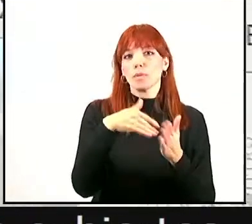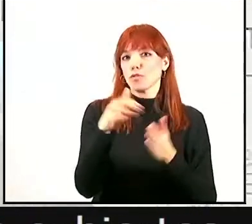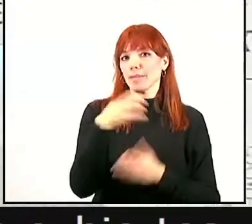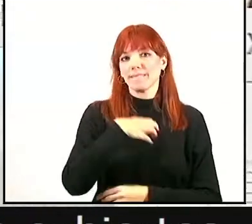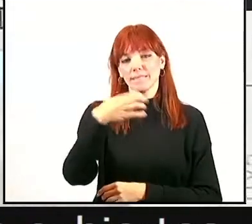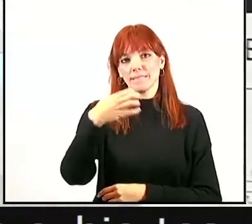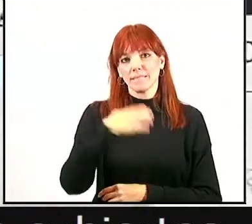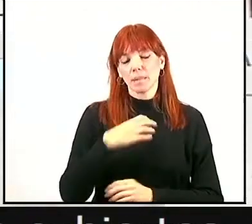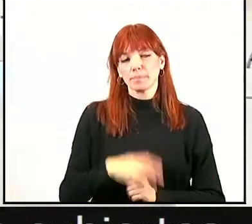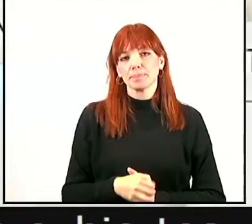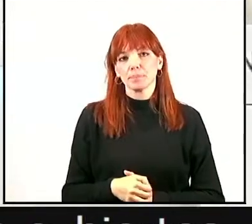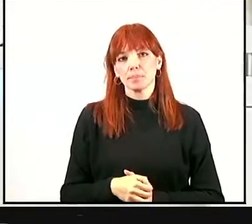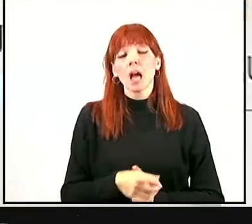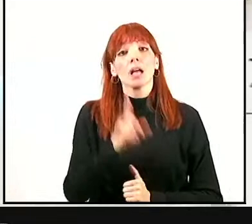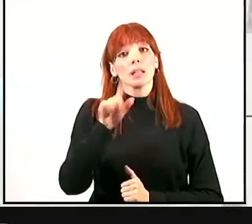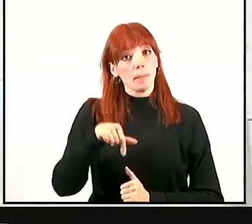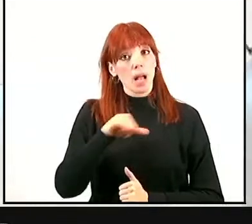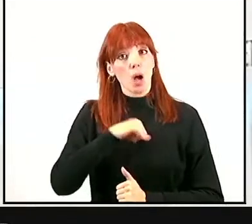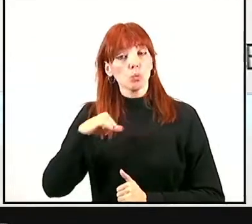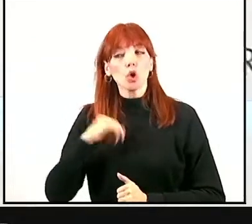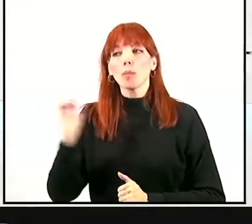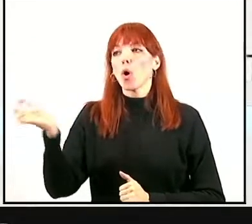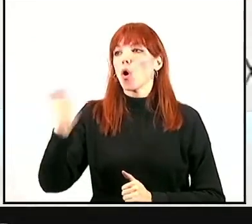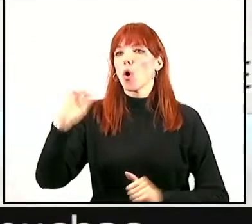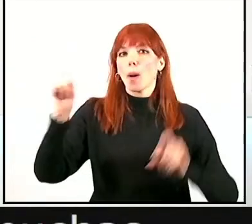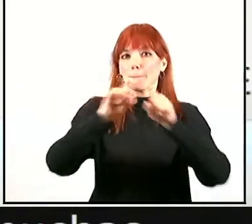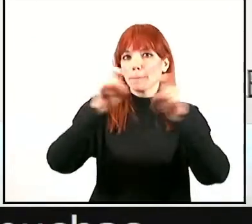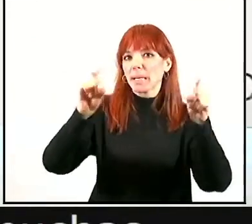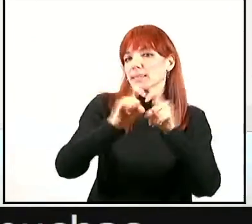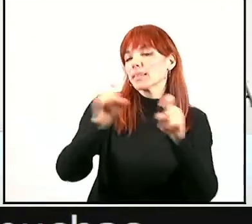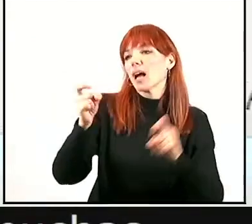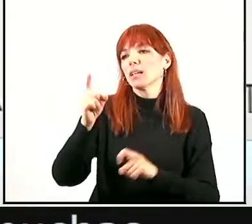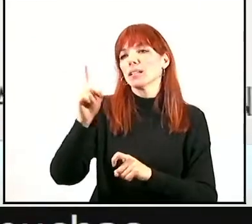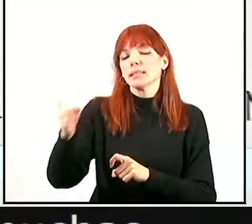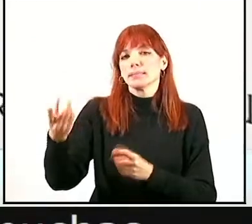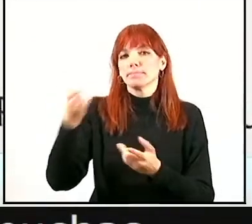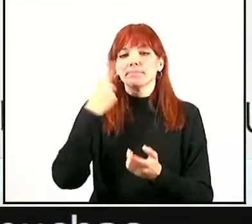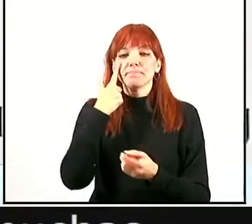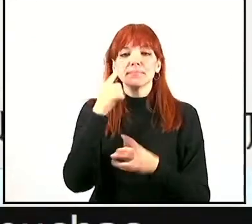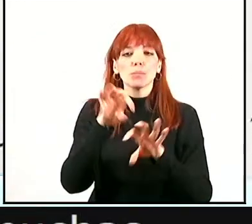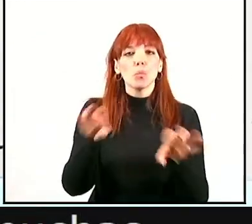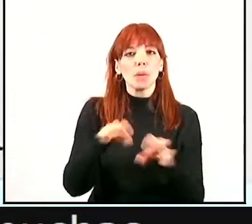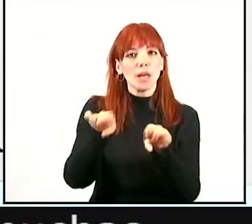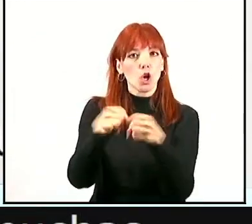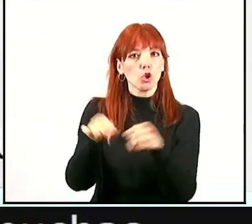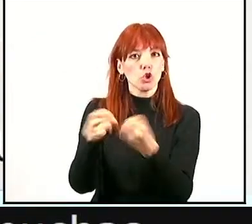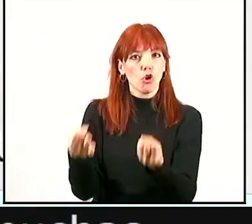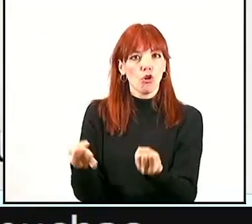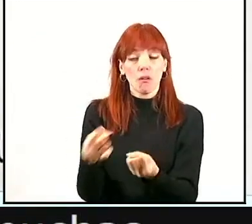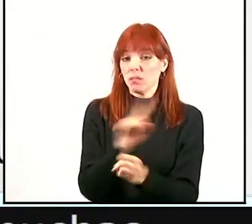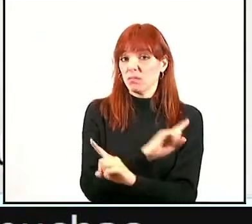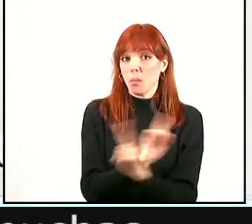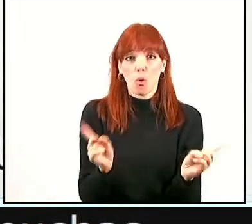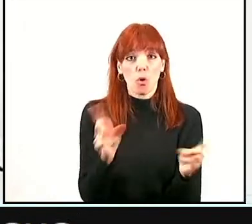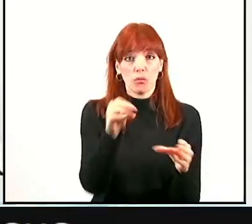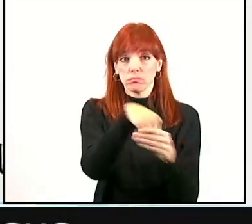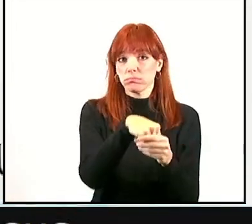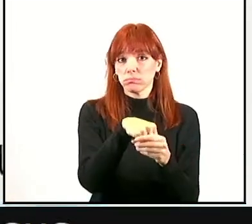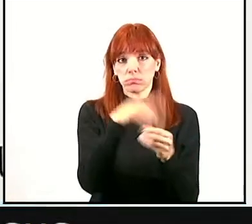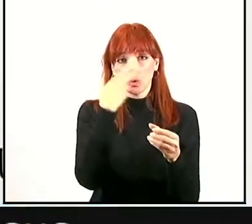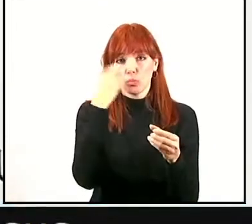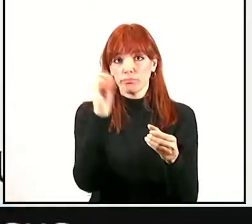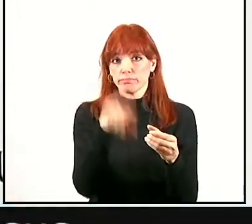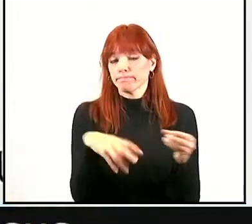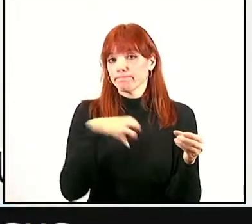comentaban también muchos autónomos, muchas pymes que habían sufrido desperfectos en sus mobiliarios que no estaban tampoco en